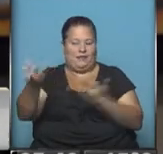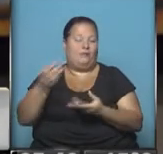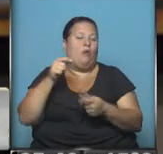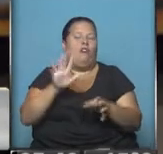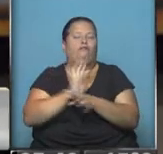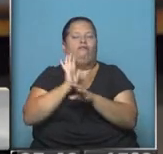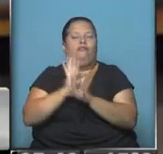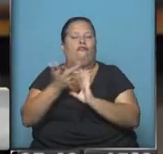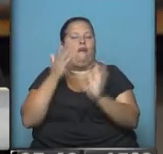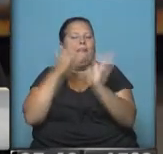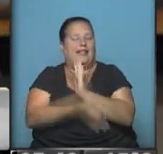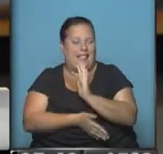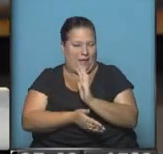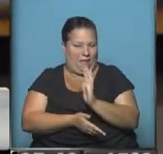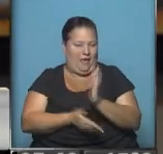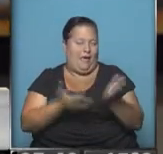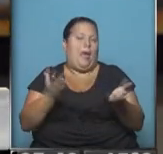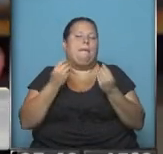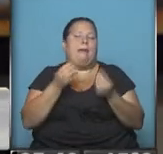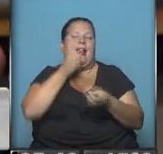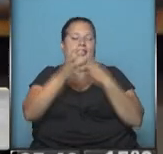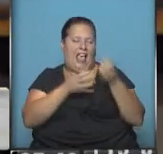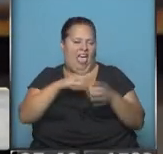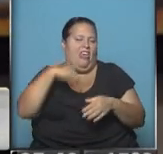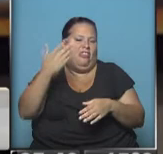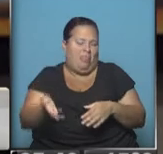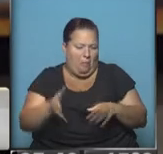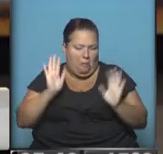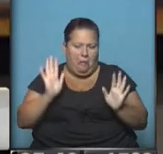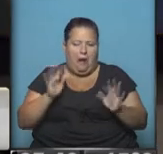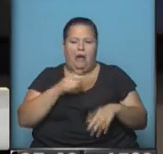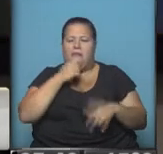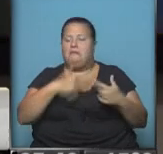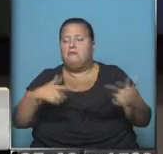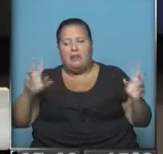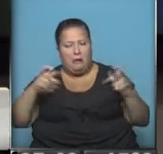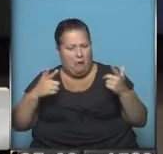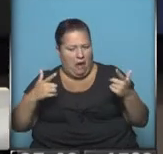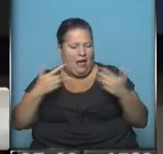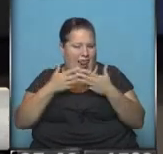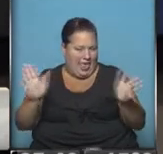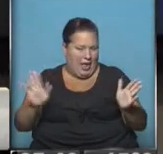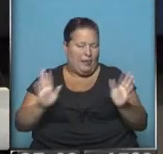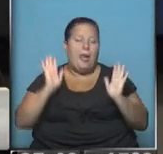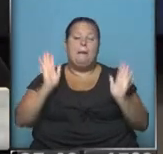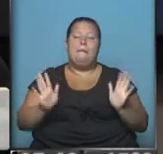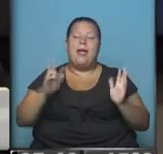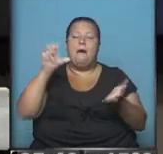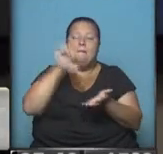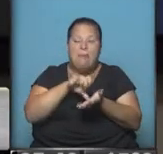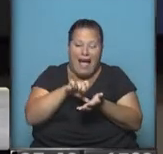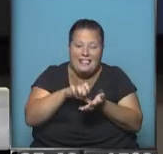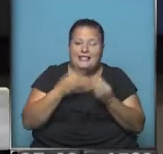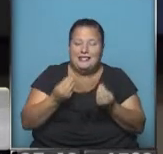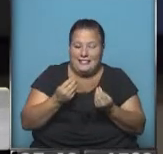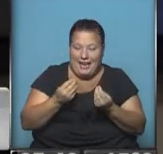algo así como si estuvieras prófugo por lo menos para declarar después por ahí no hay otra causa salís ahora en un para con un país que se